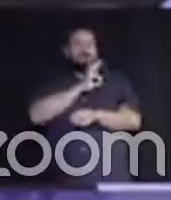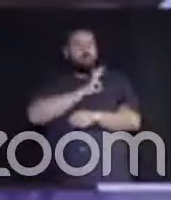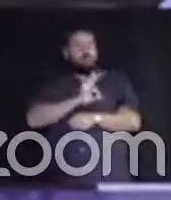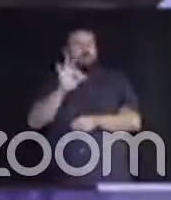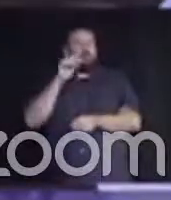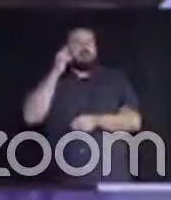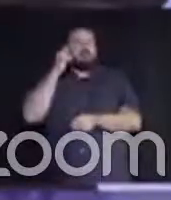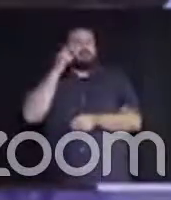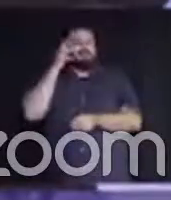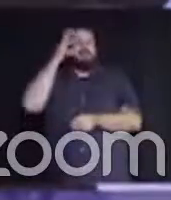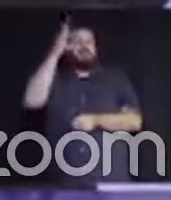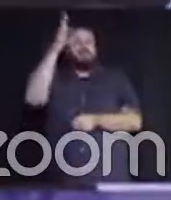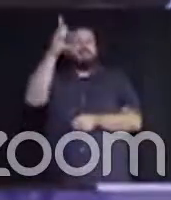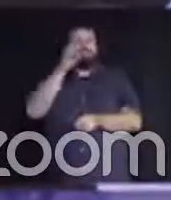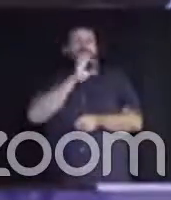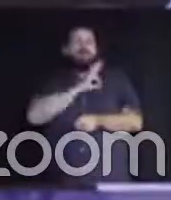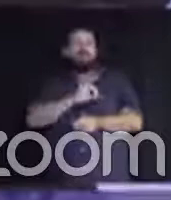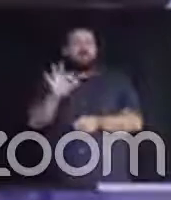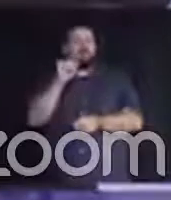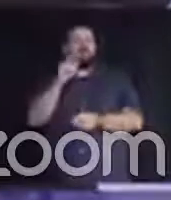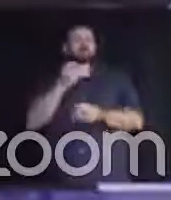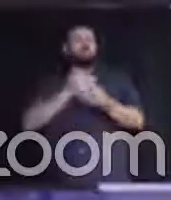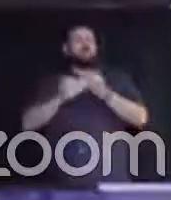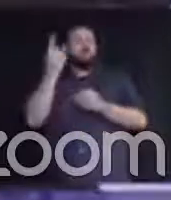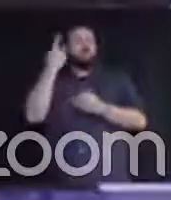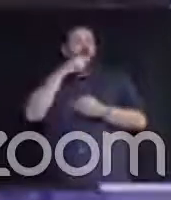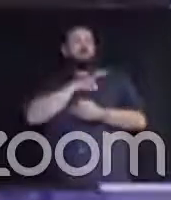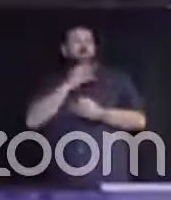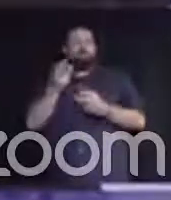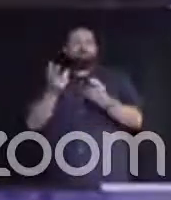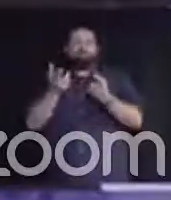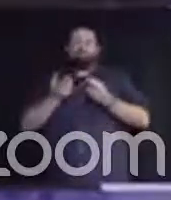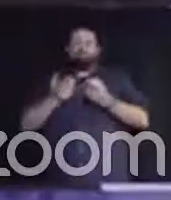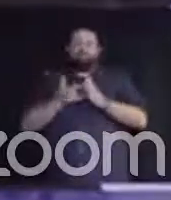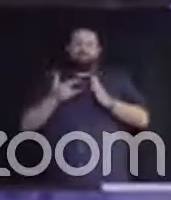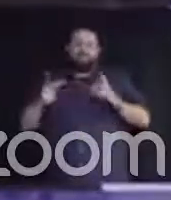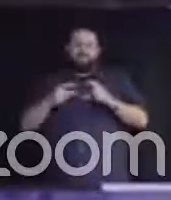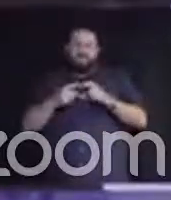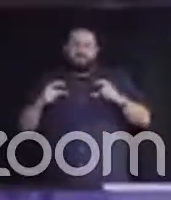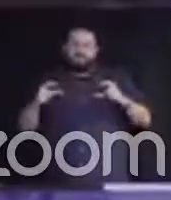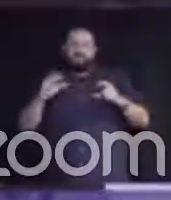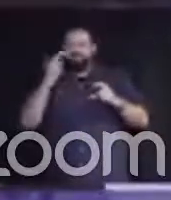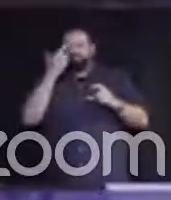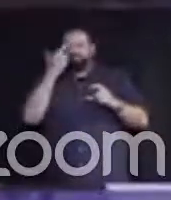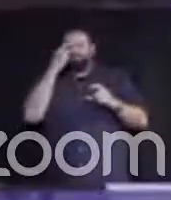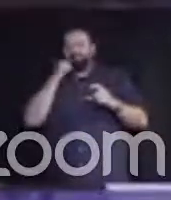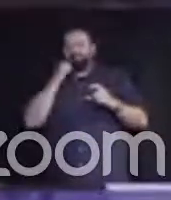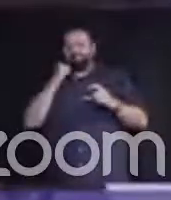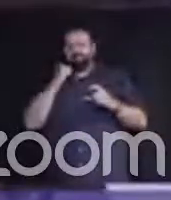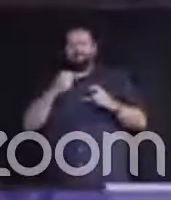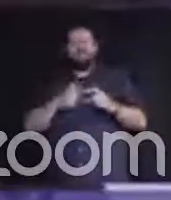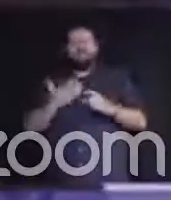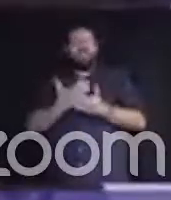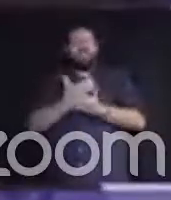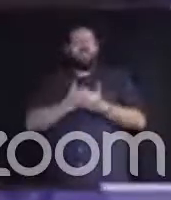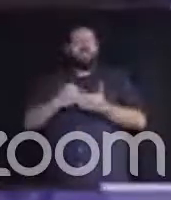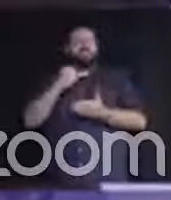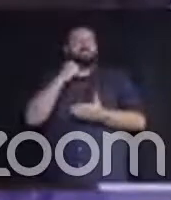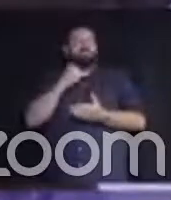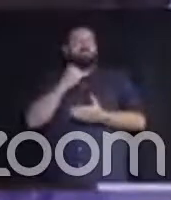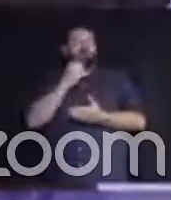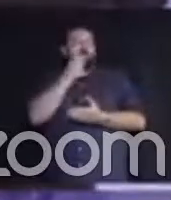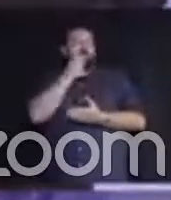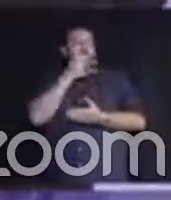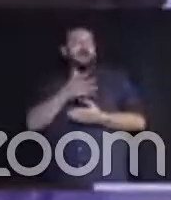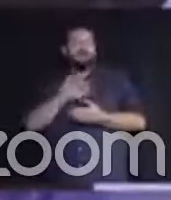esas cantidades, visualícense recibiendo ese chequezote que van a ver aquí al frente, visualicen sosteniéndolo,